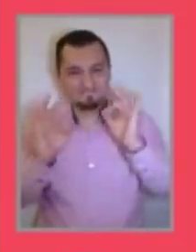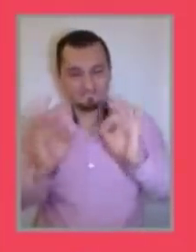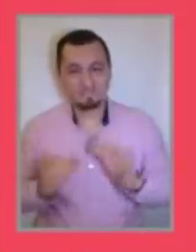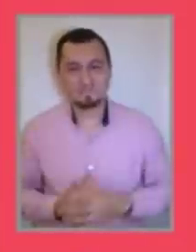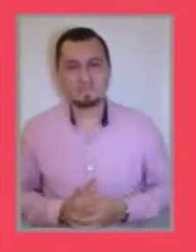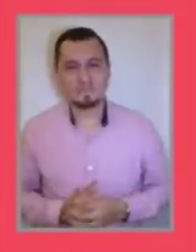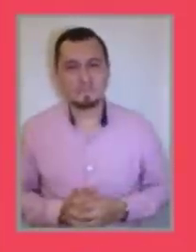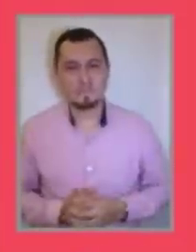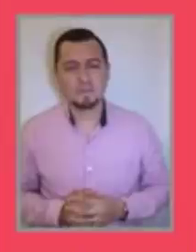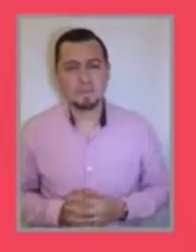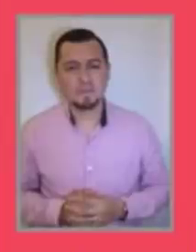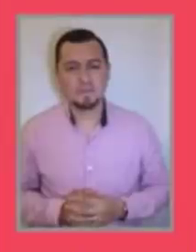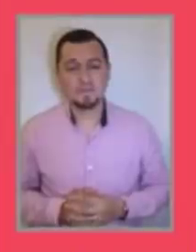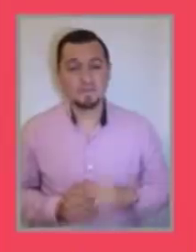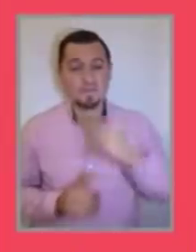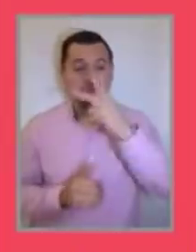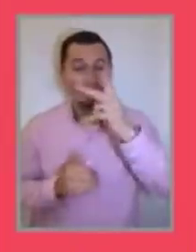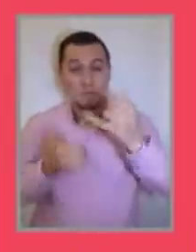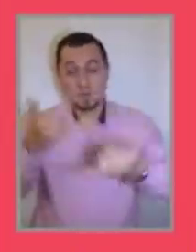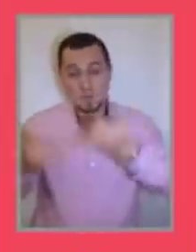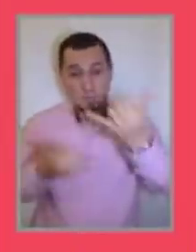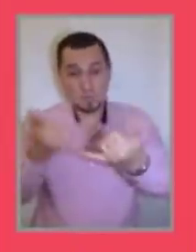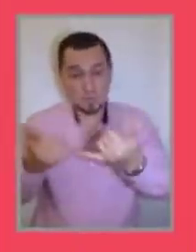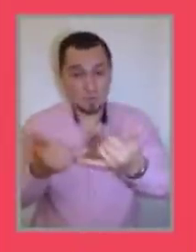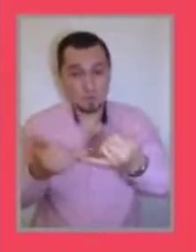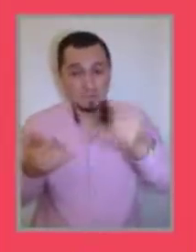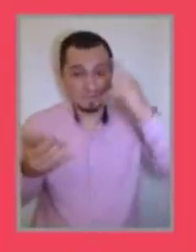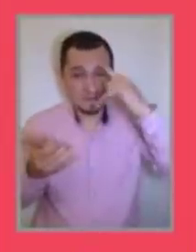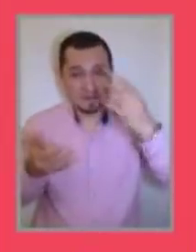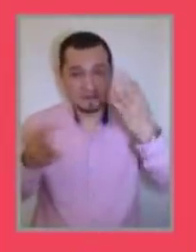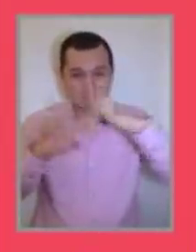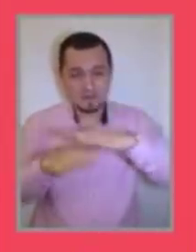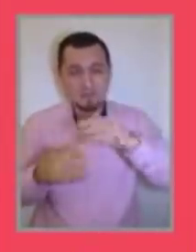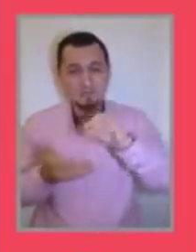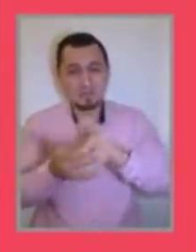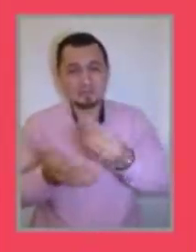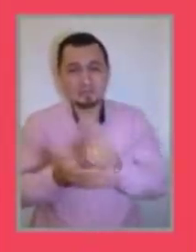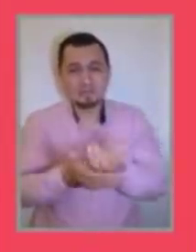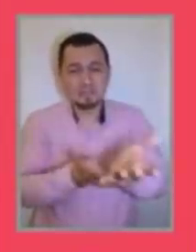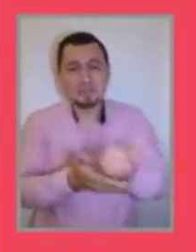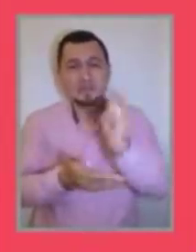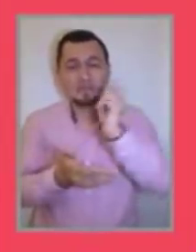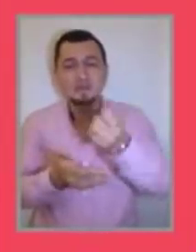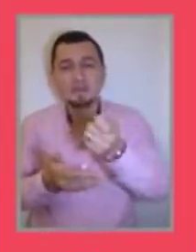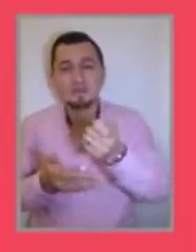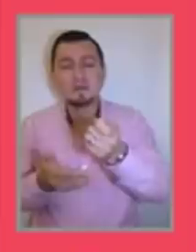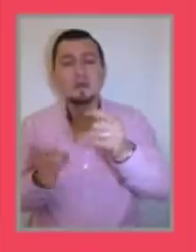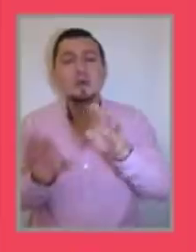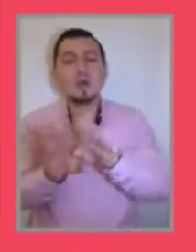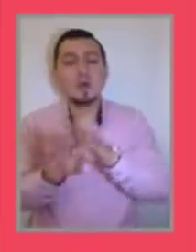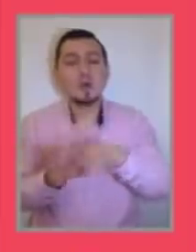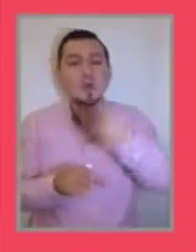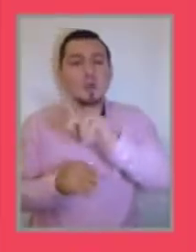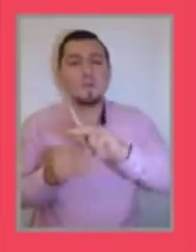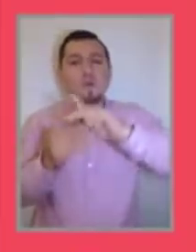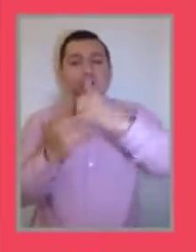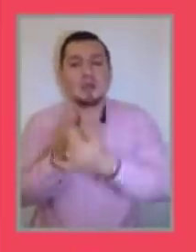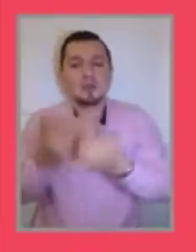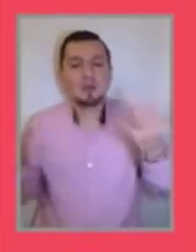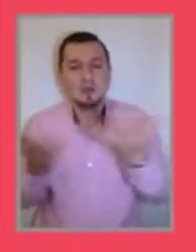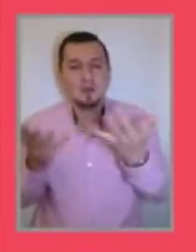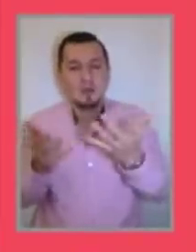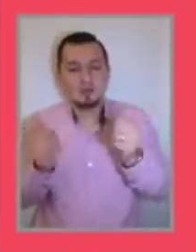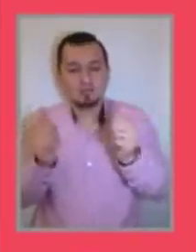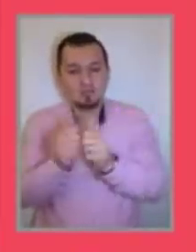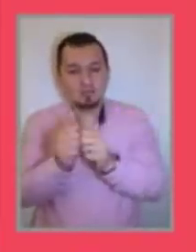asesorías. Los recesos se utilizan incluso para darle viabilidad al proyecto de la permanencia de